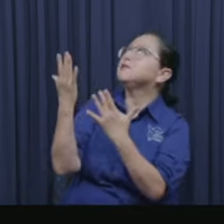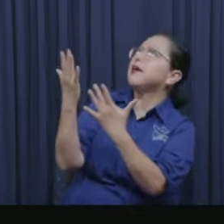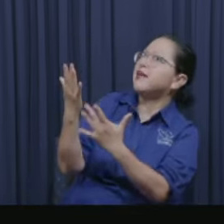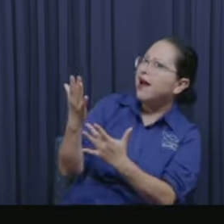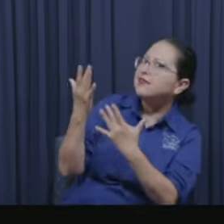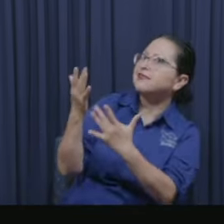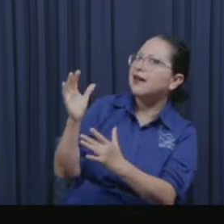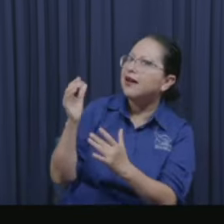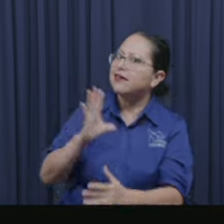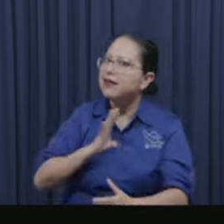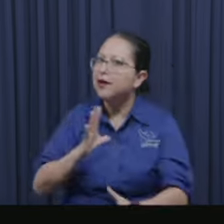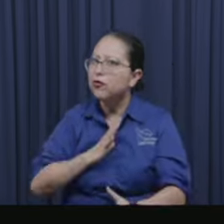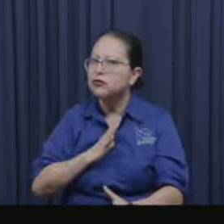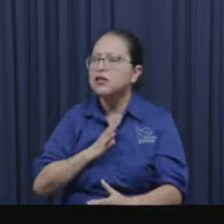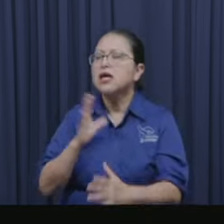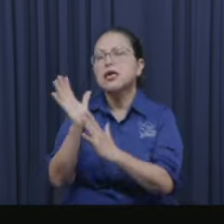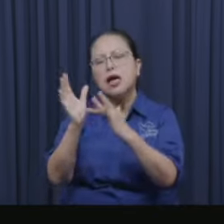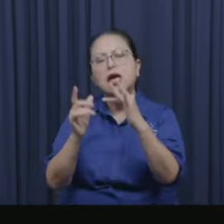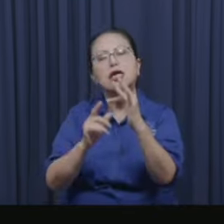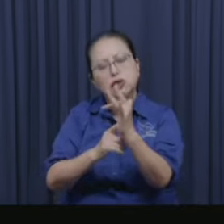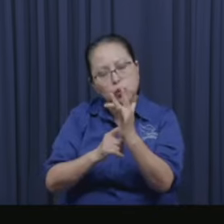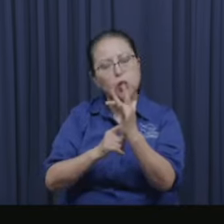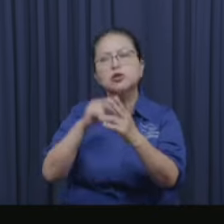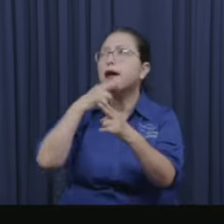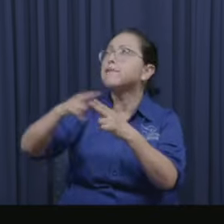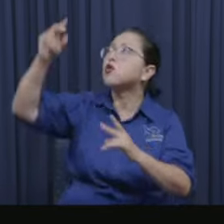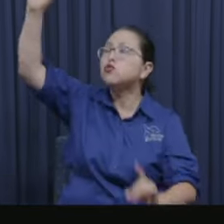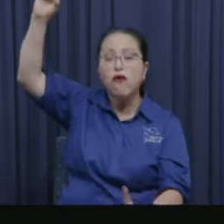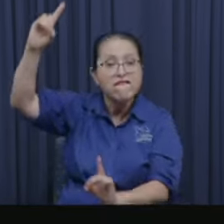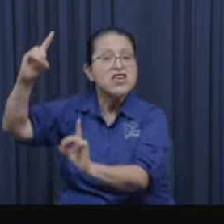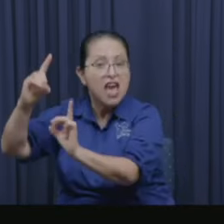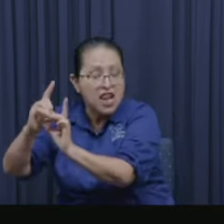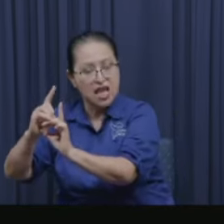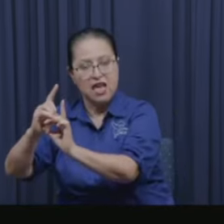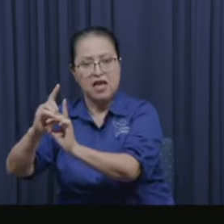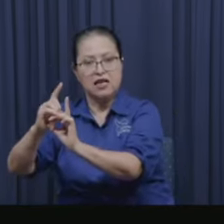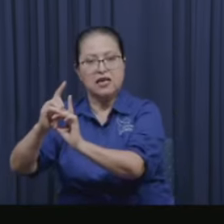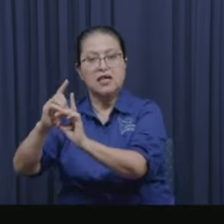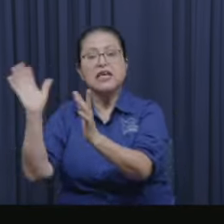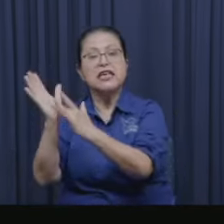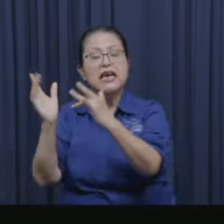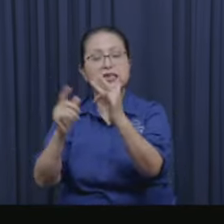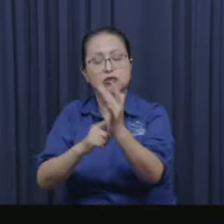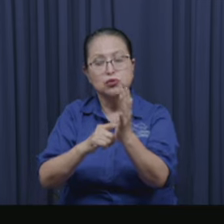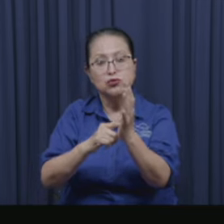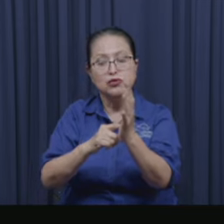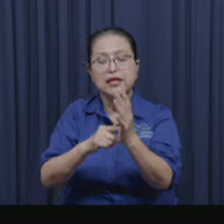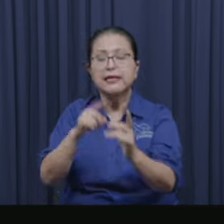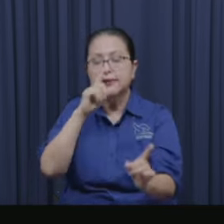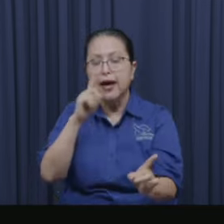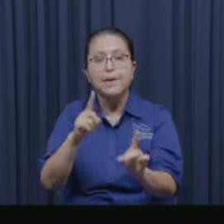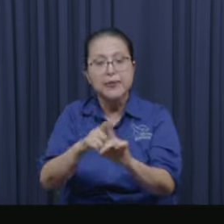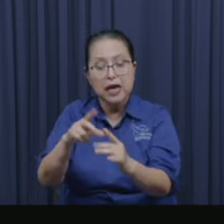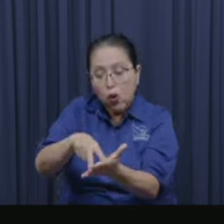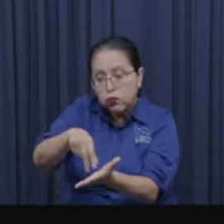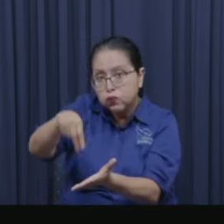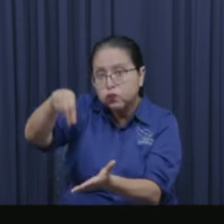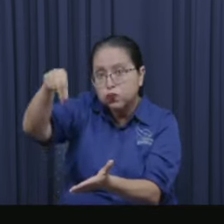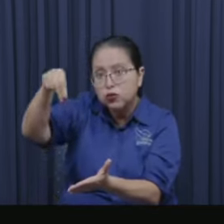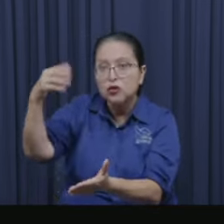muertos también debemos de creer que Jesús traerá con él a los que durmieron con